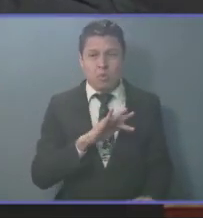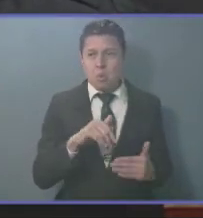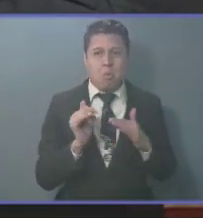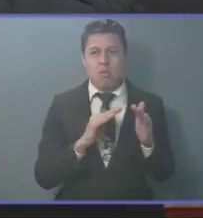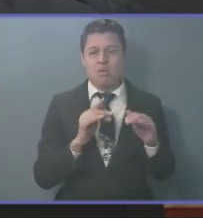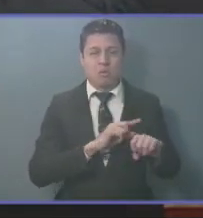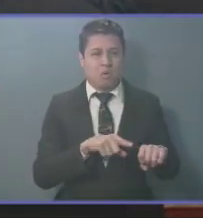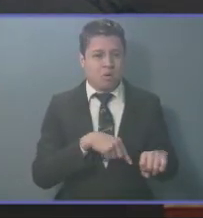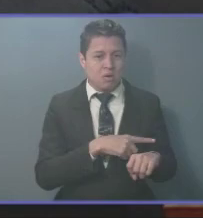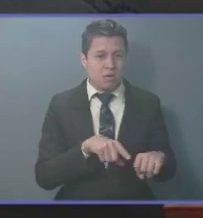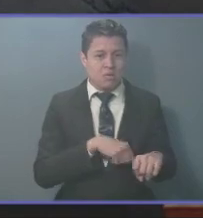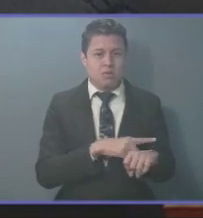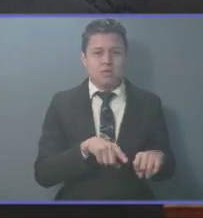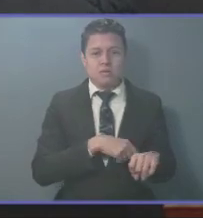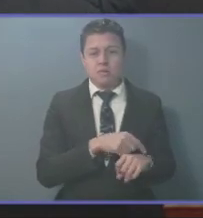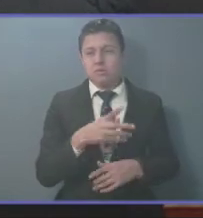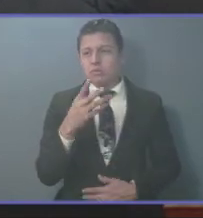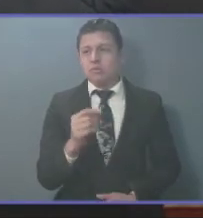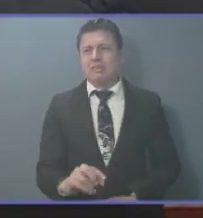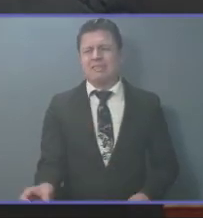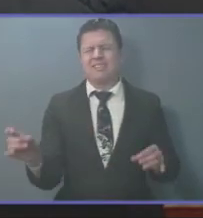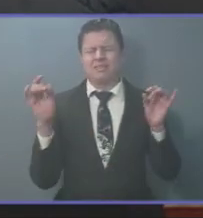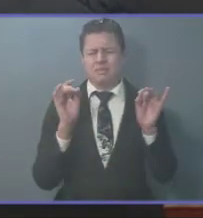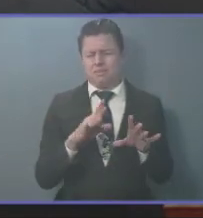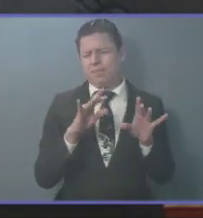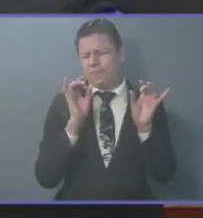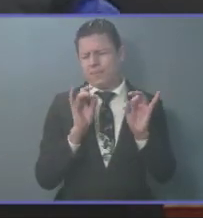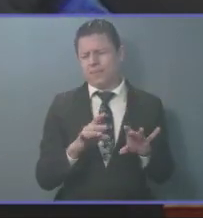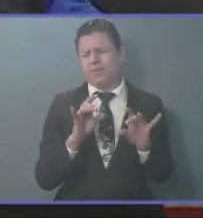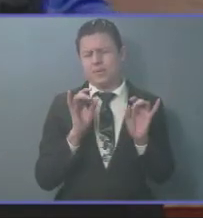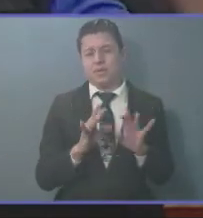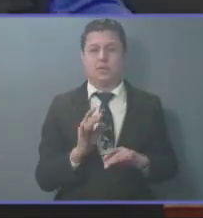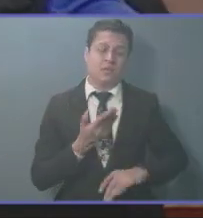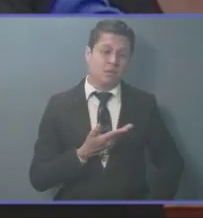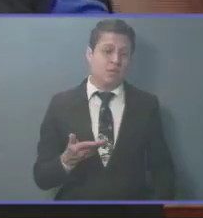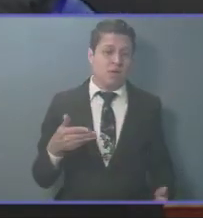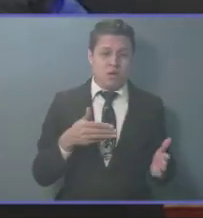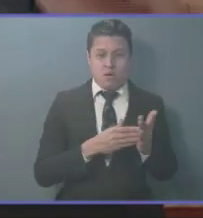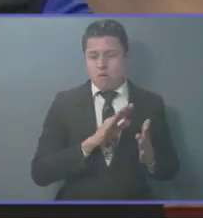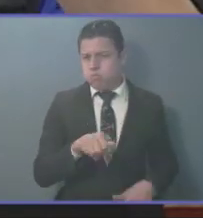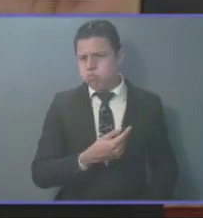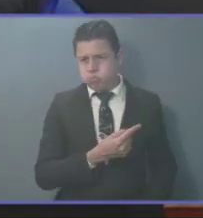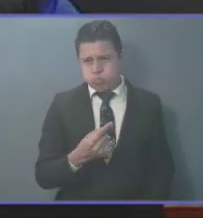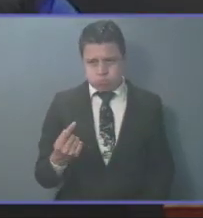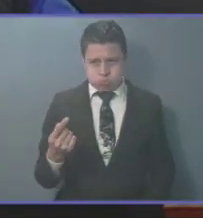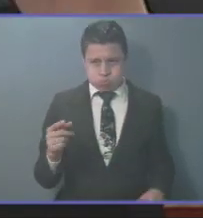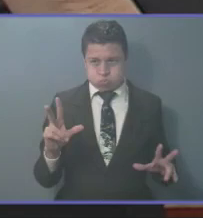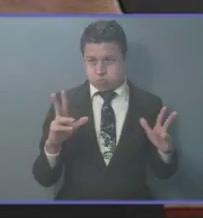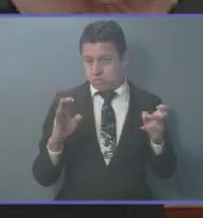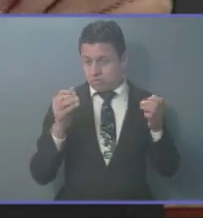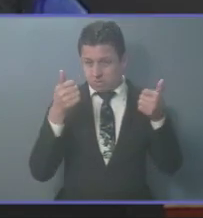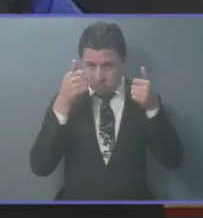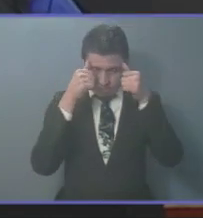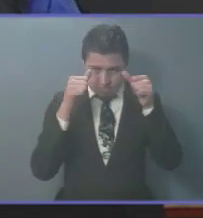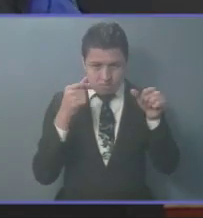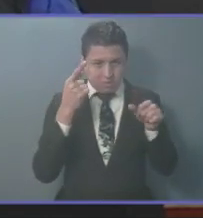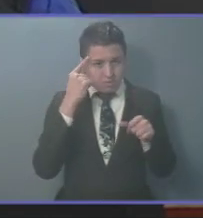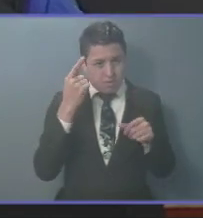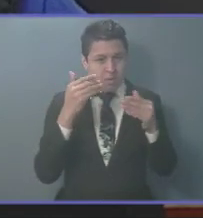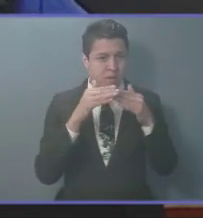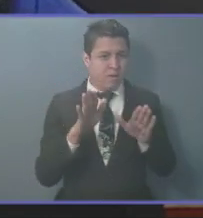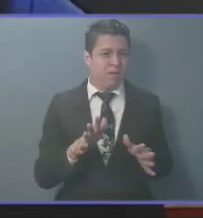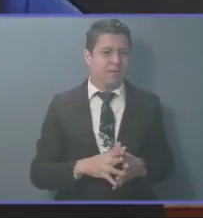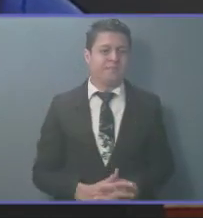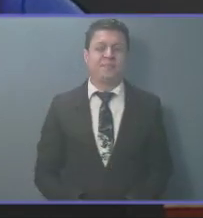del día, para denigrar flagrantemente a cualquier persona que se oponga o piense